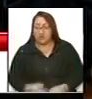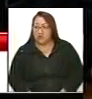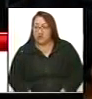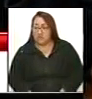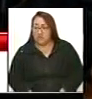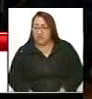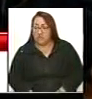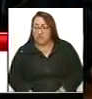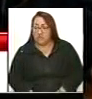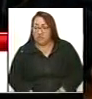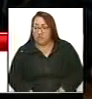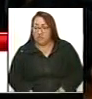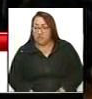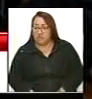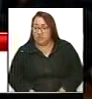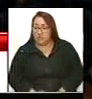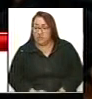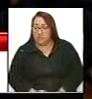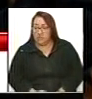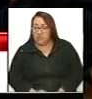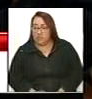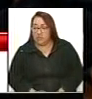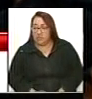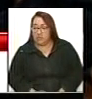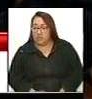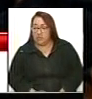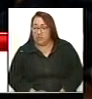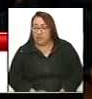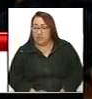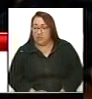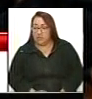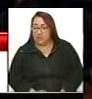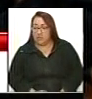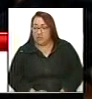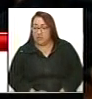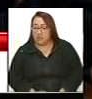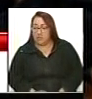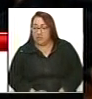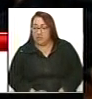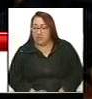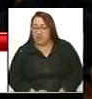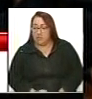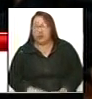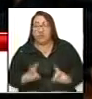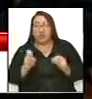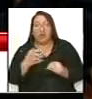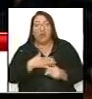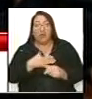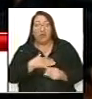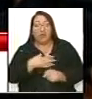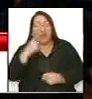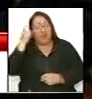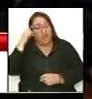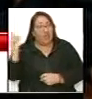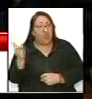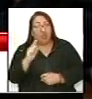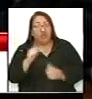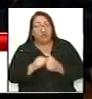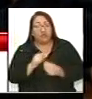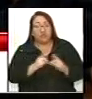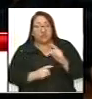decreto legislativo, pero expresa, señores, expresa, para legislar en materia de propiedad intelectual, y no con